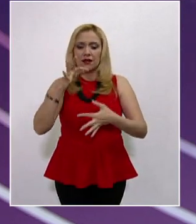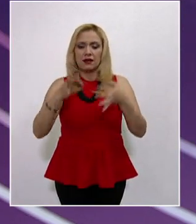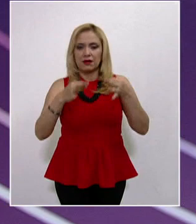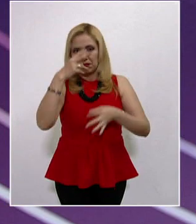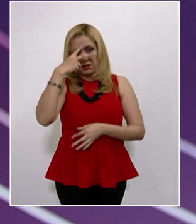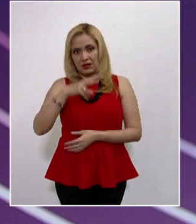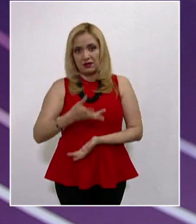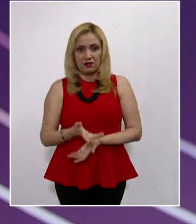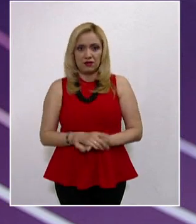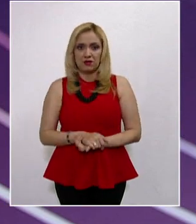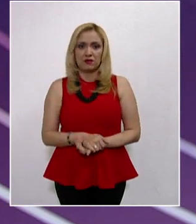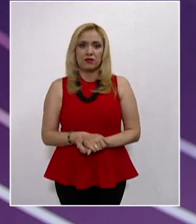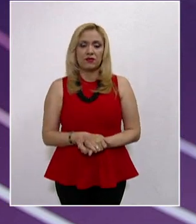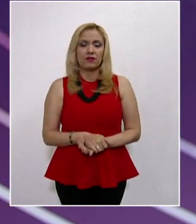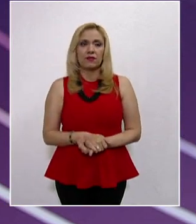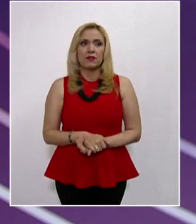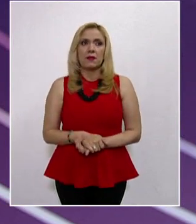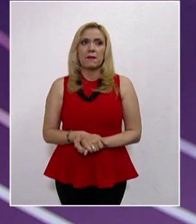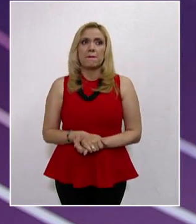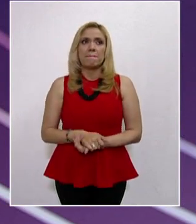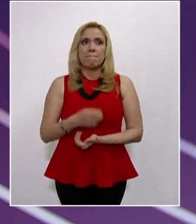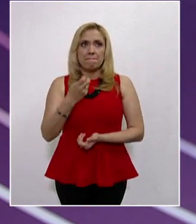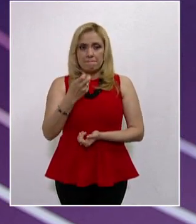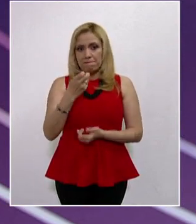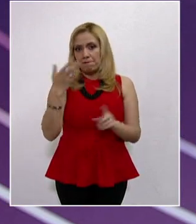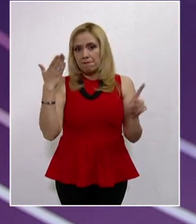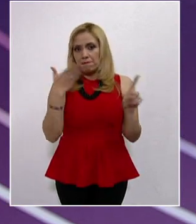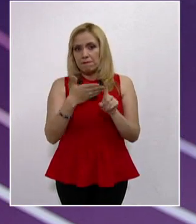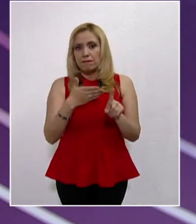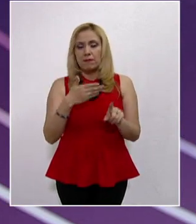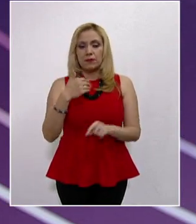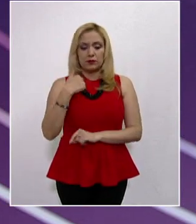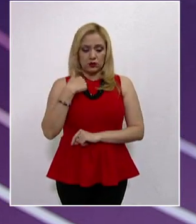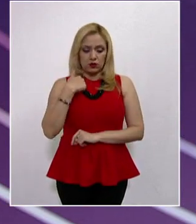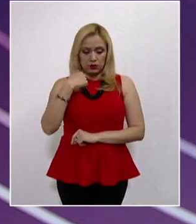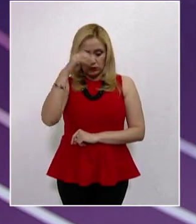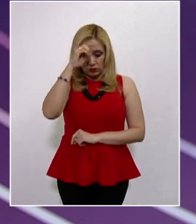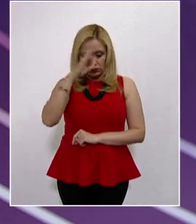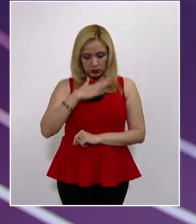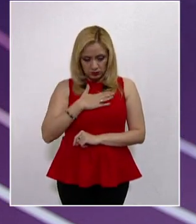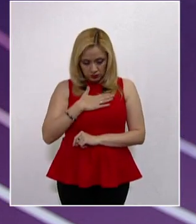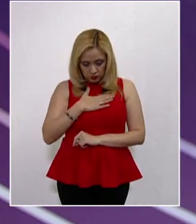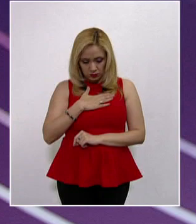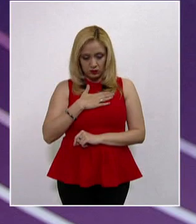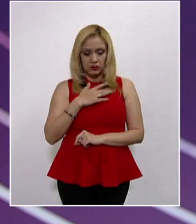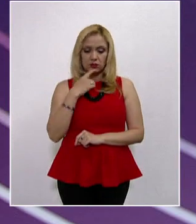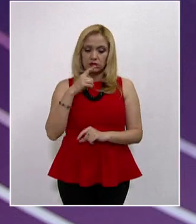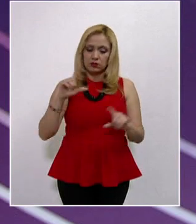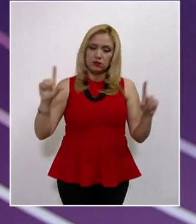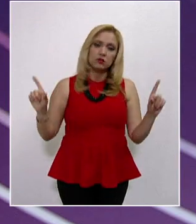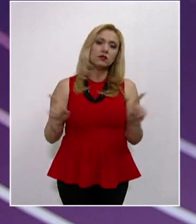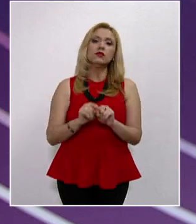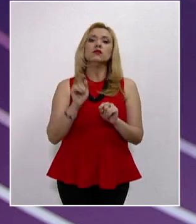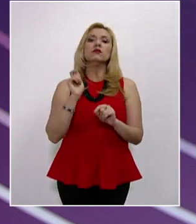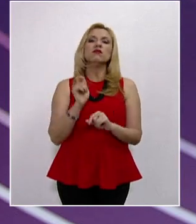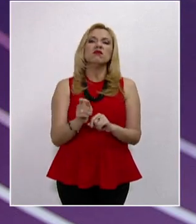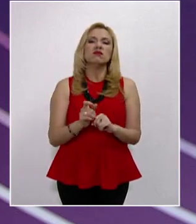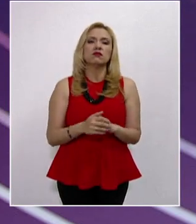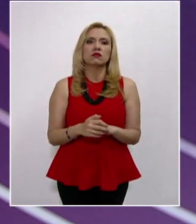México. En este sentido, digamos, mi posición en muy resumidas cuentas